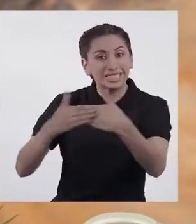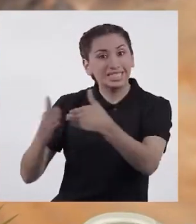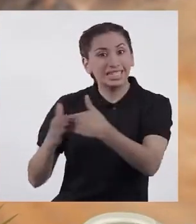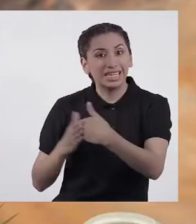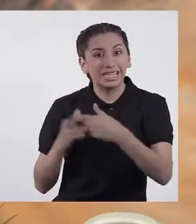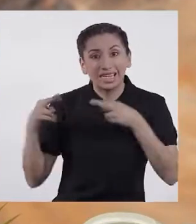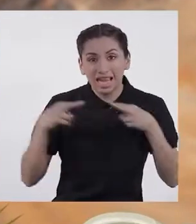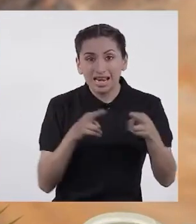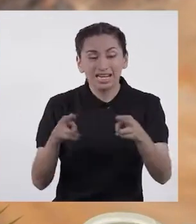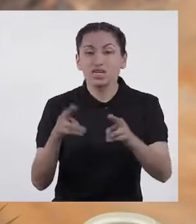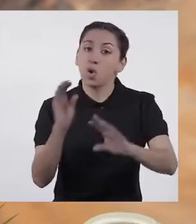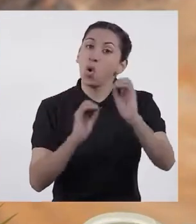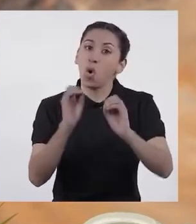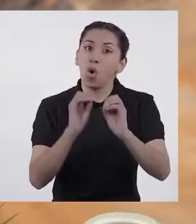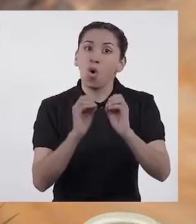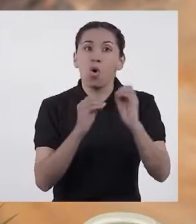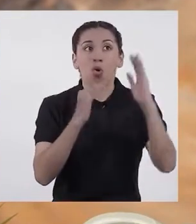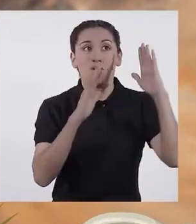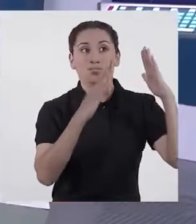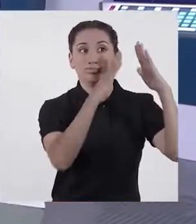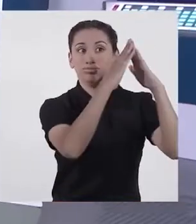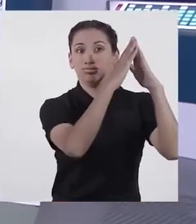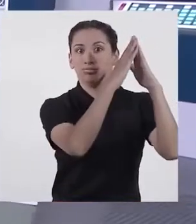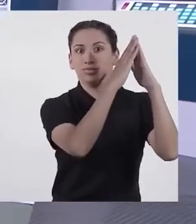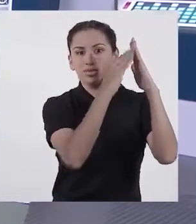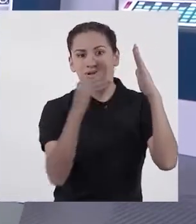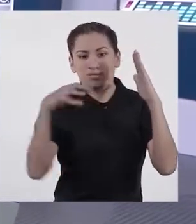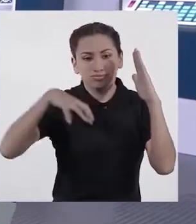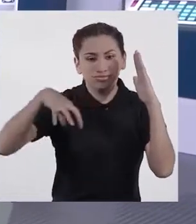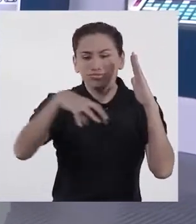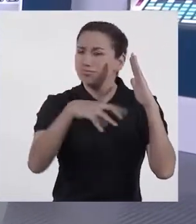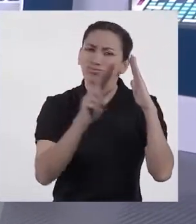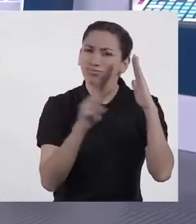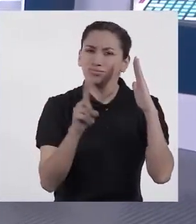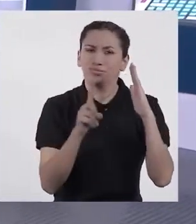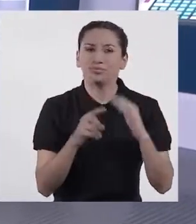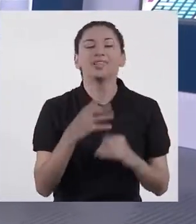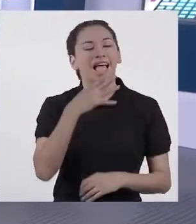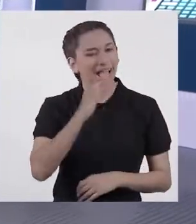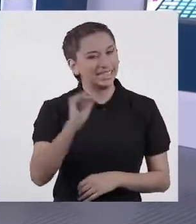estos ríos o en medio de una quebrada.